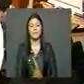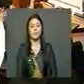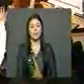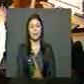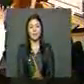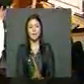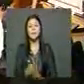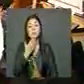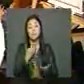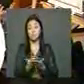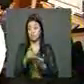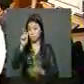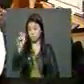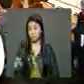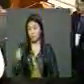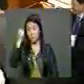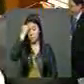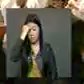Gracias, profesor Burbano.